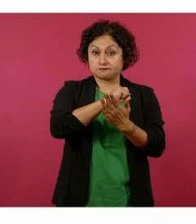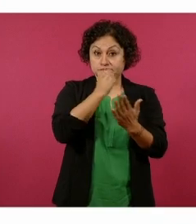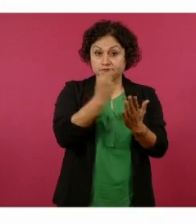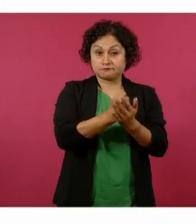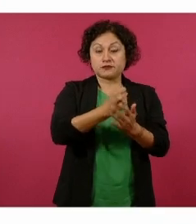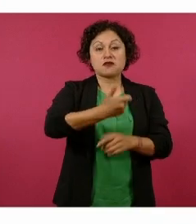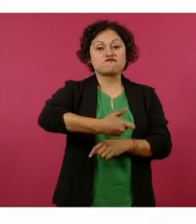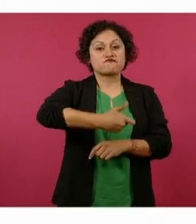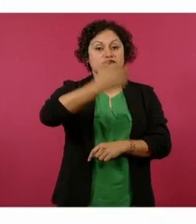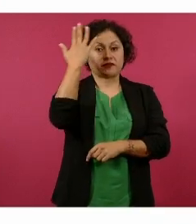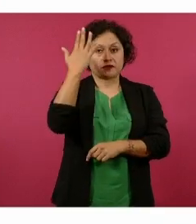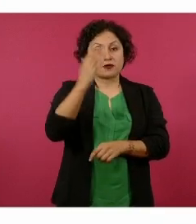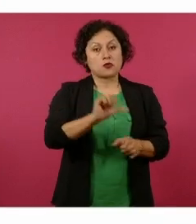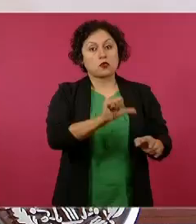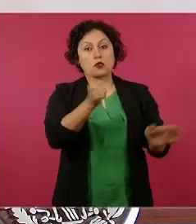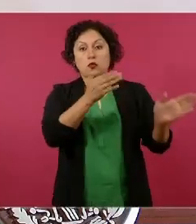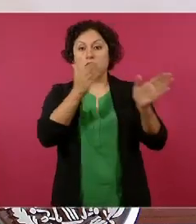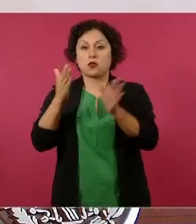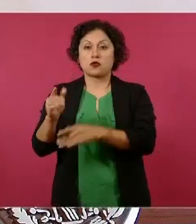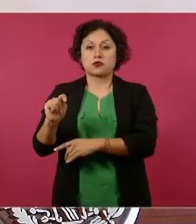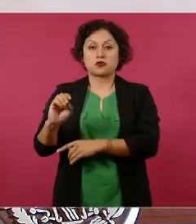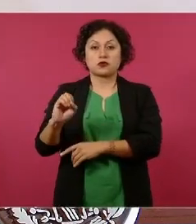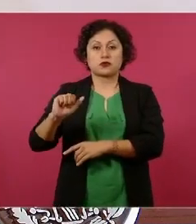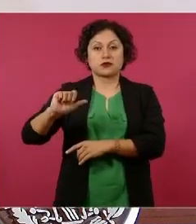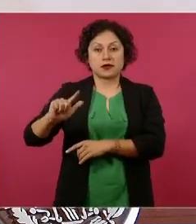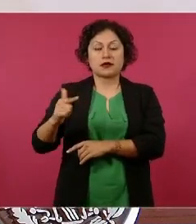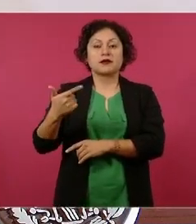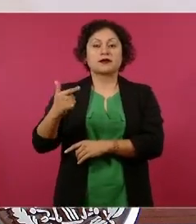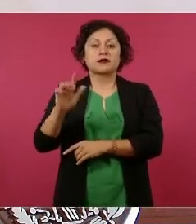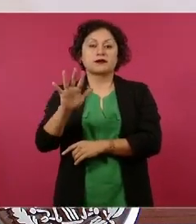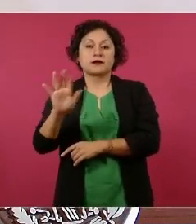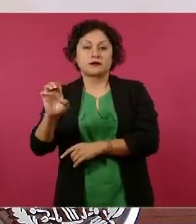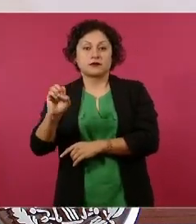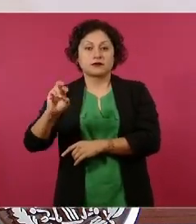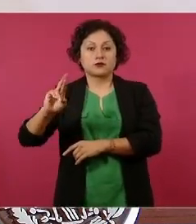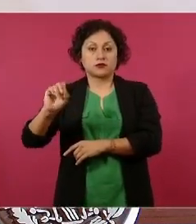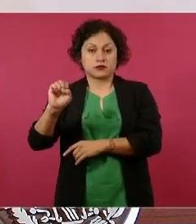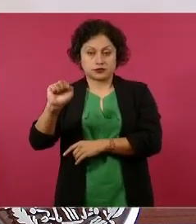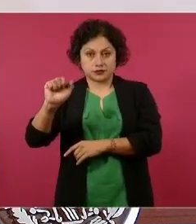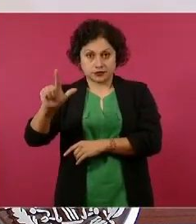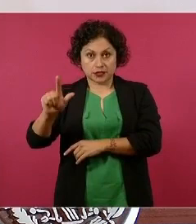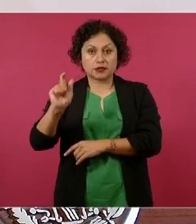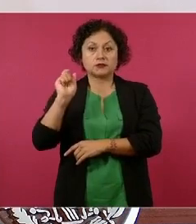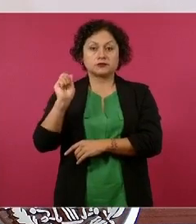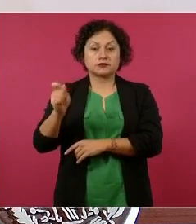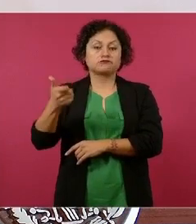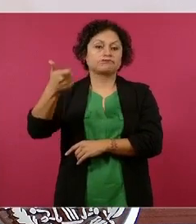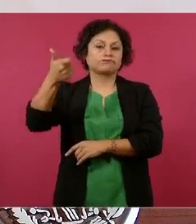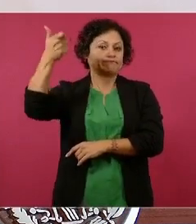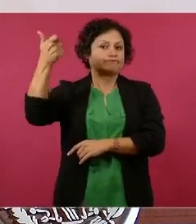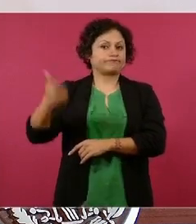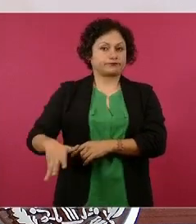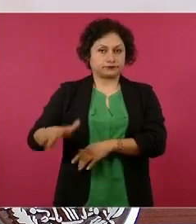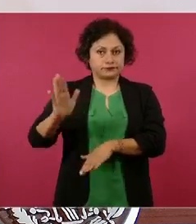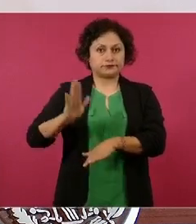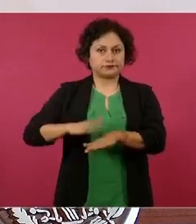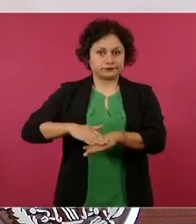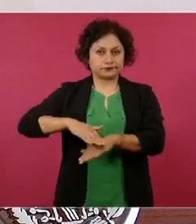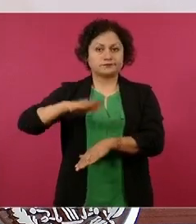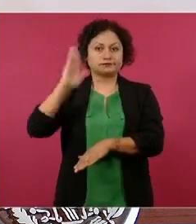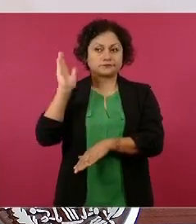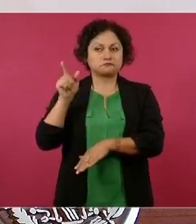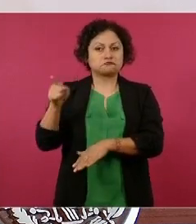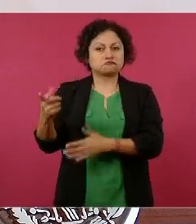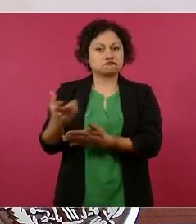careras, y en el caso de Total, G500 y Orsan, tenemos como franquicias más baratas con indicadores de ganancia también